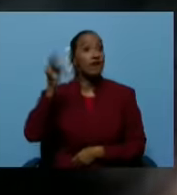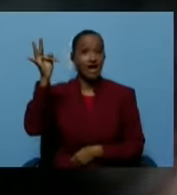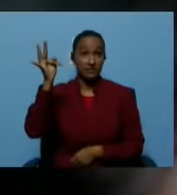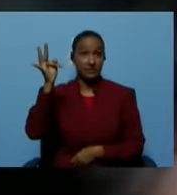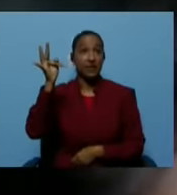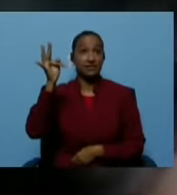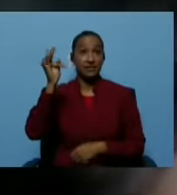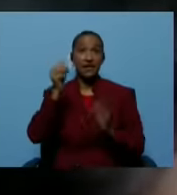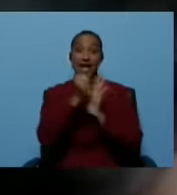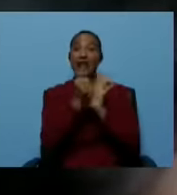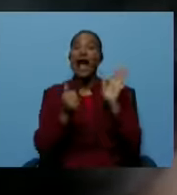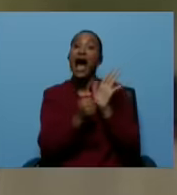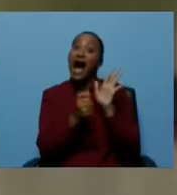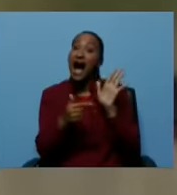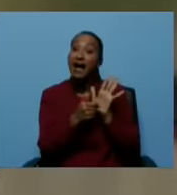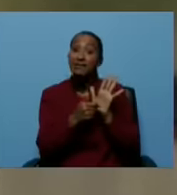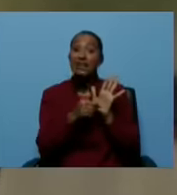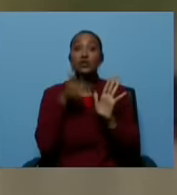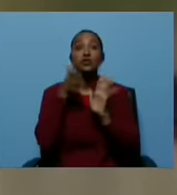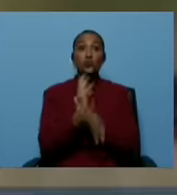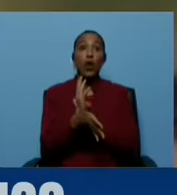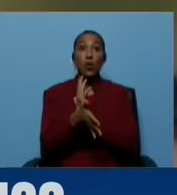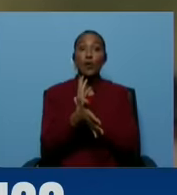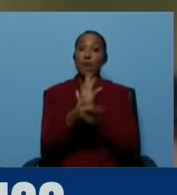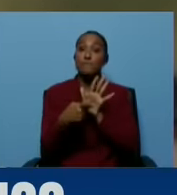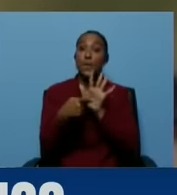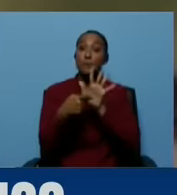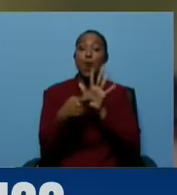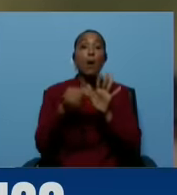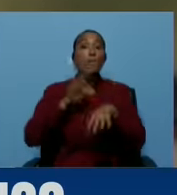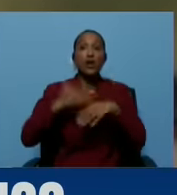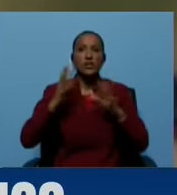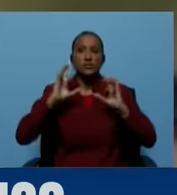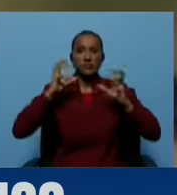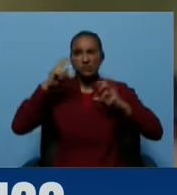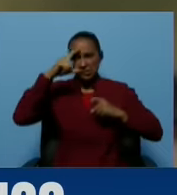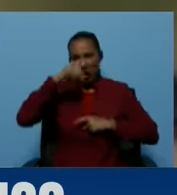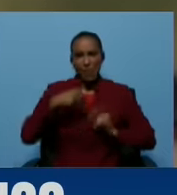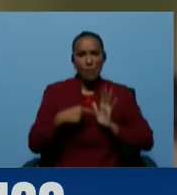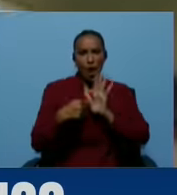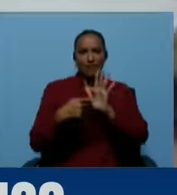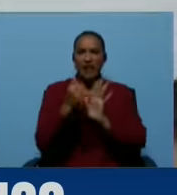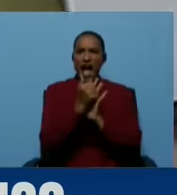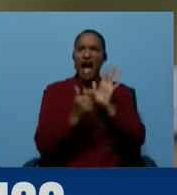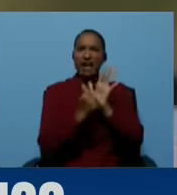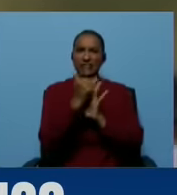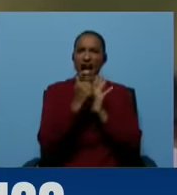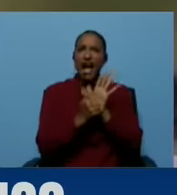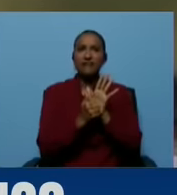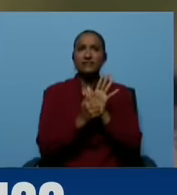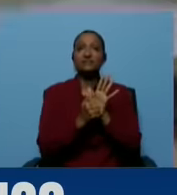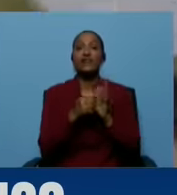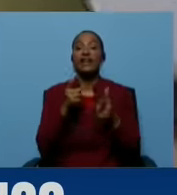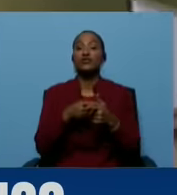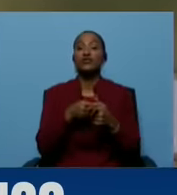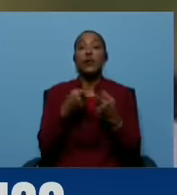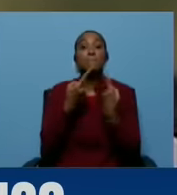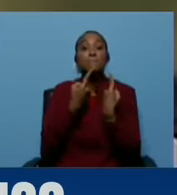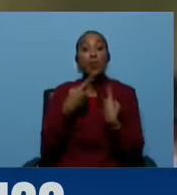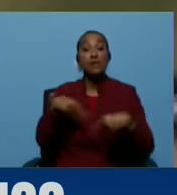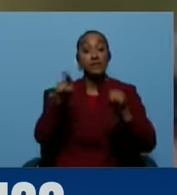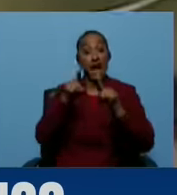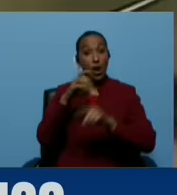Francia, porque hay una histeria con las actas. Entonces publicaron actas en esta cuenta, en